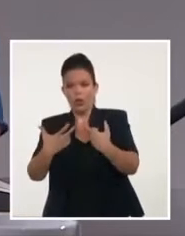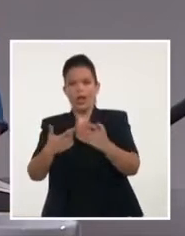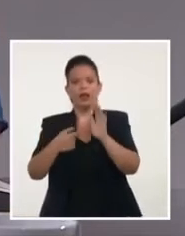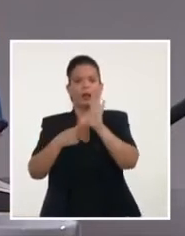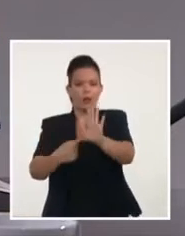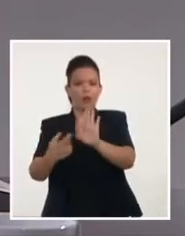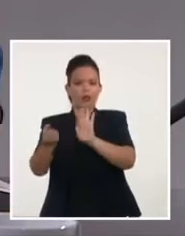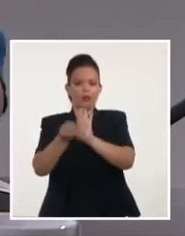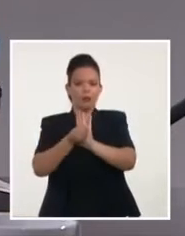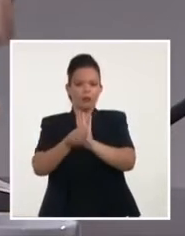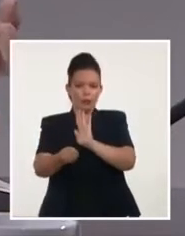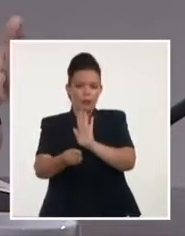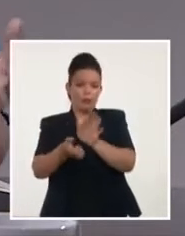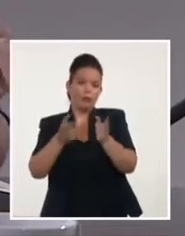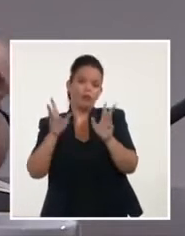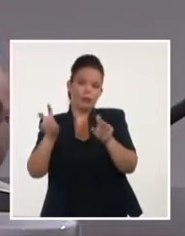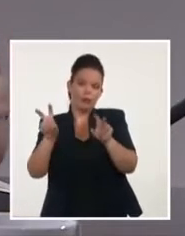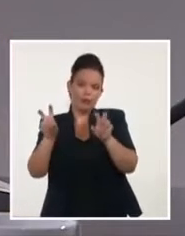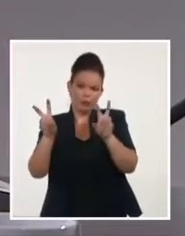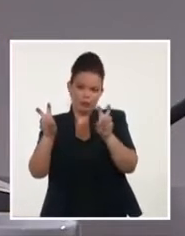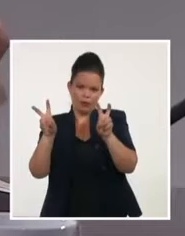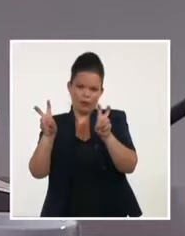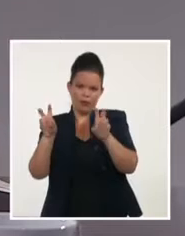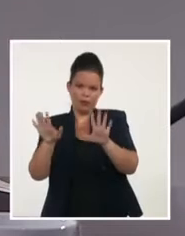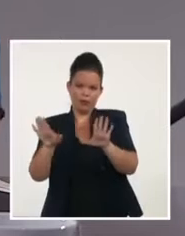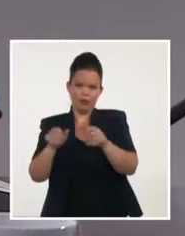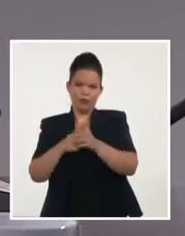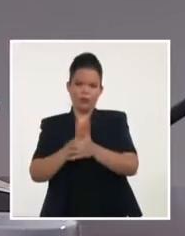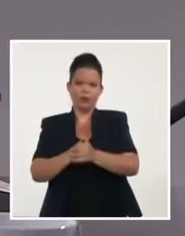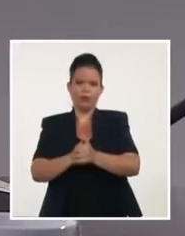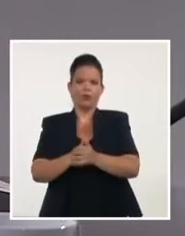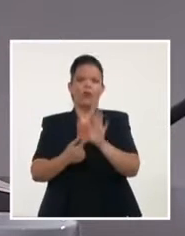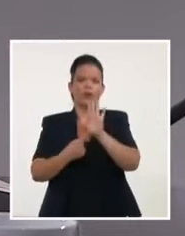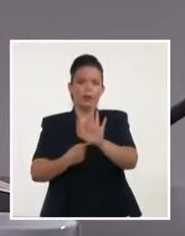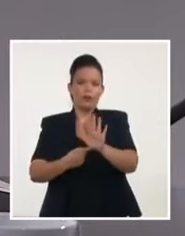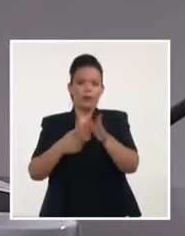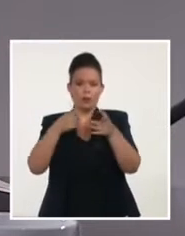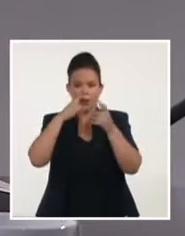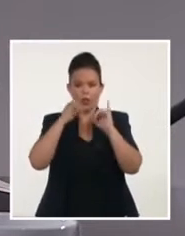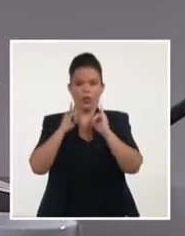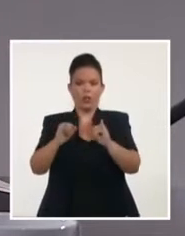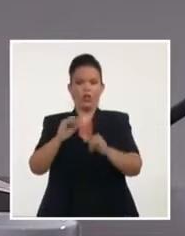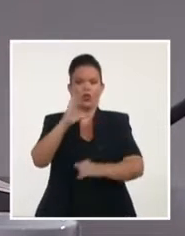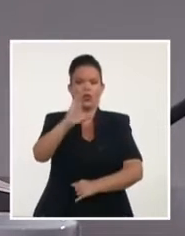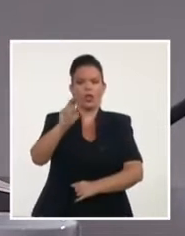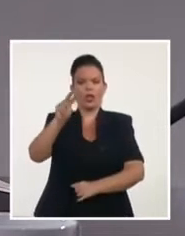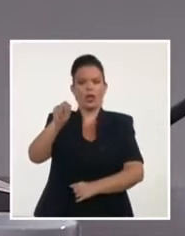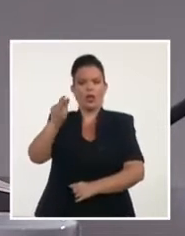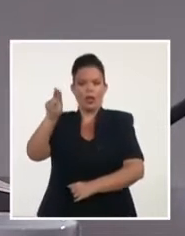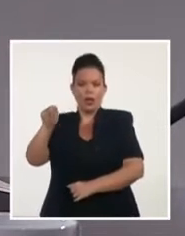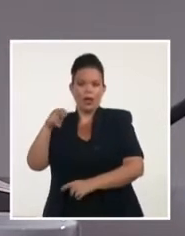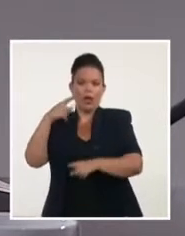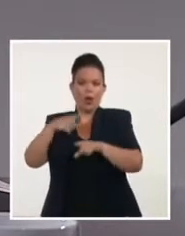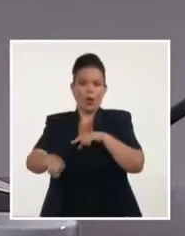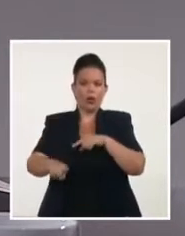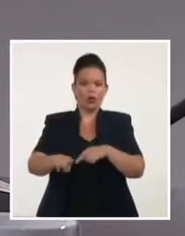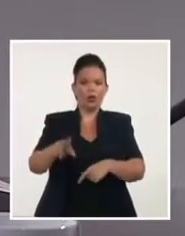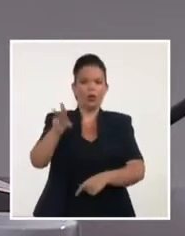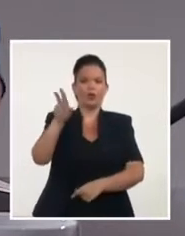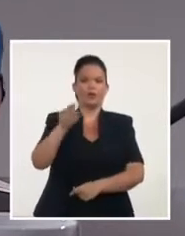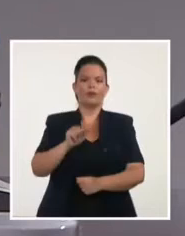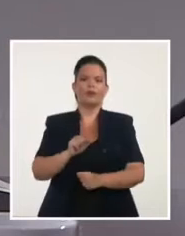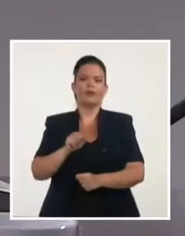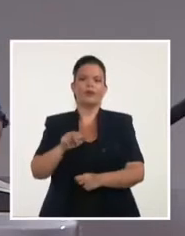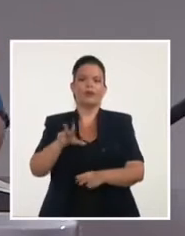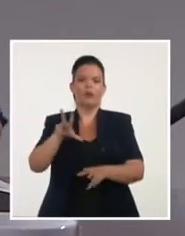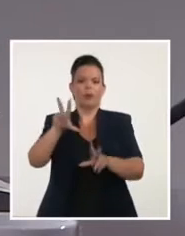determinados contenidos. Cuando hemos estado viendo a la CNN, al New York Times, publicando fotos que no son de las